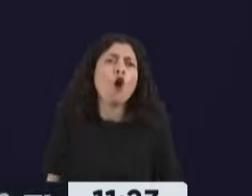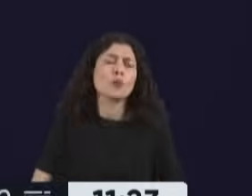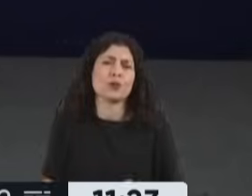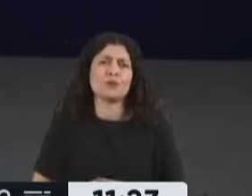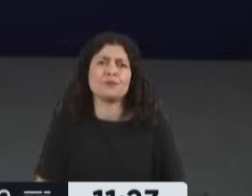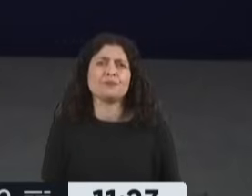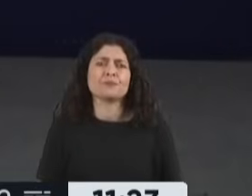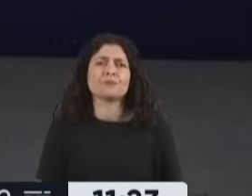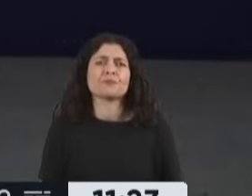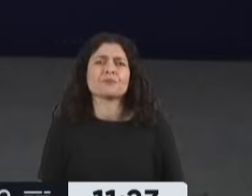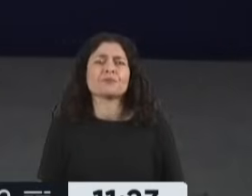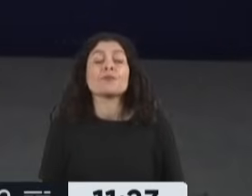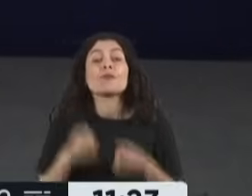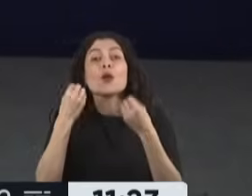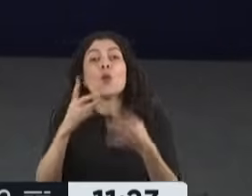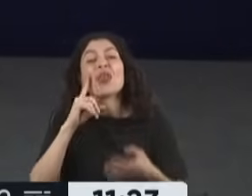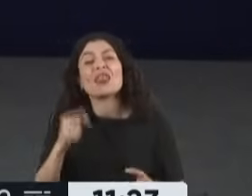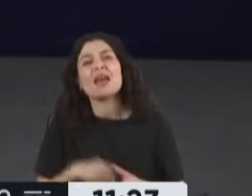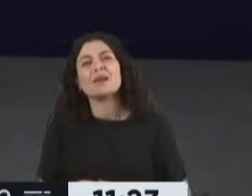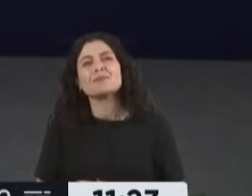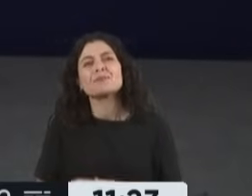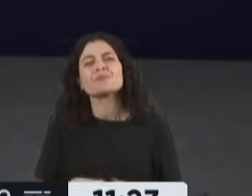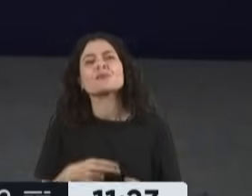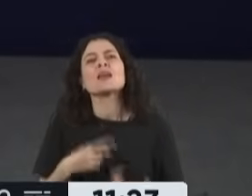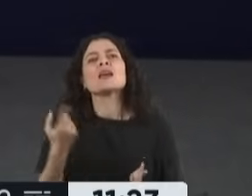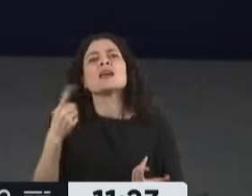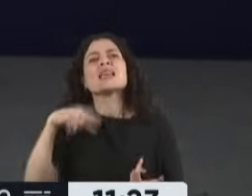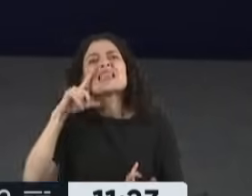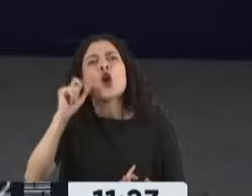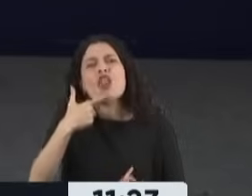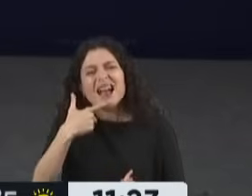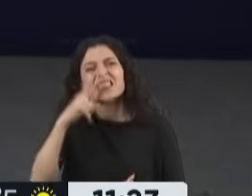Gracias. Por nada. Buenos días, vocero.